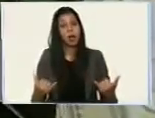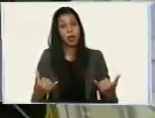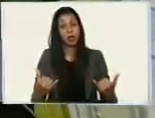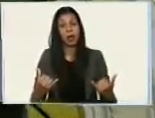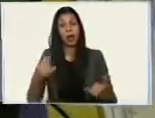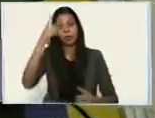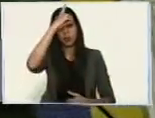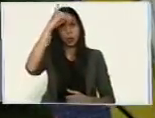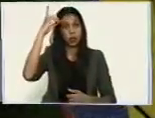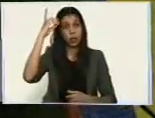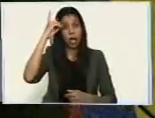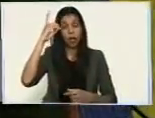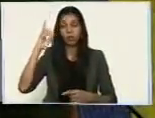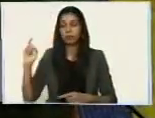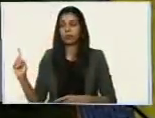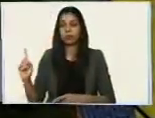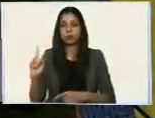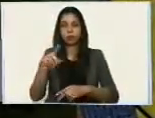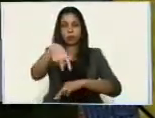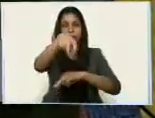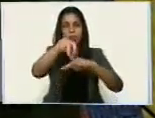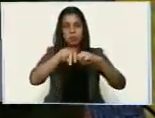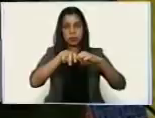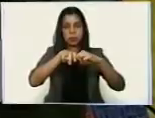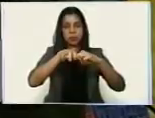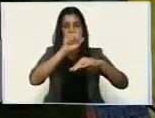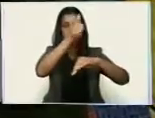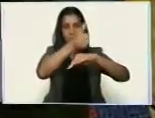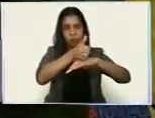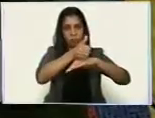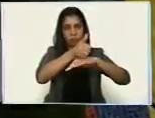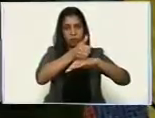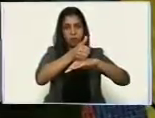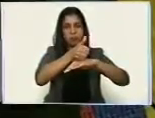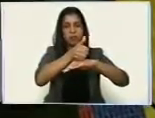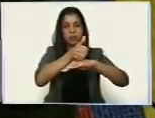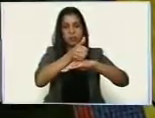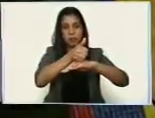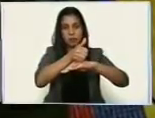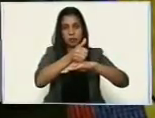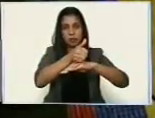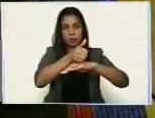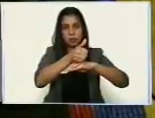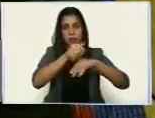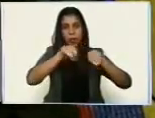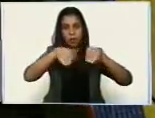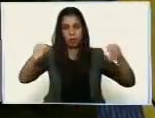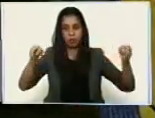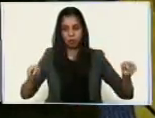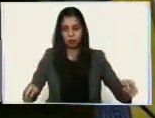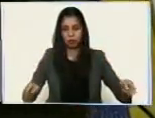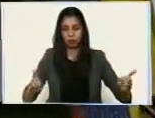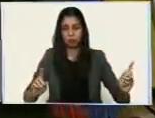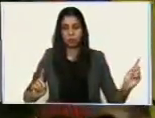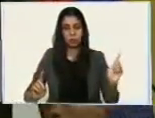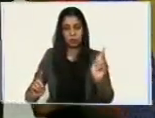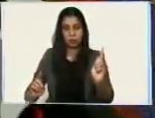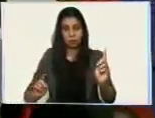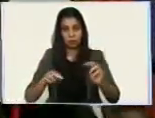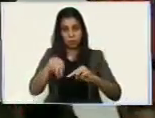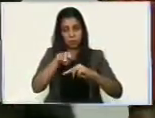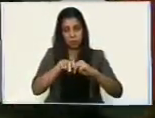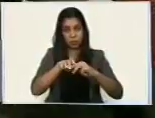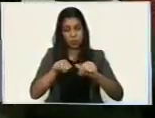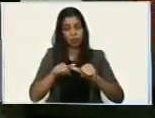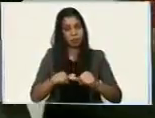ubicaciones, tanto en el presidium como en el sector del lateral, para